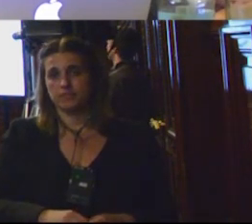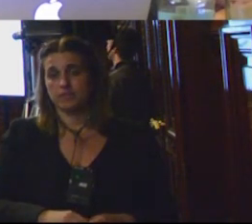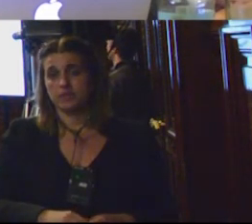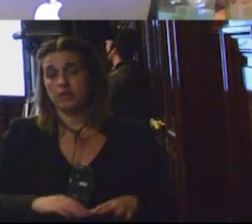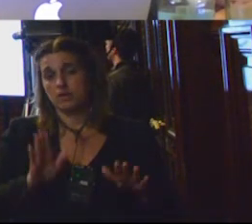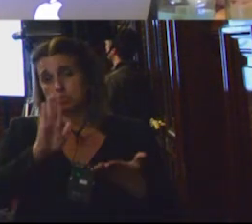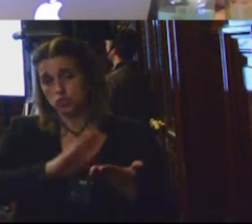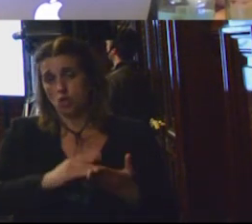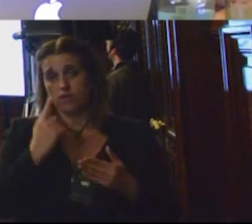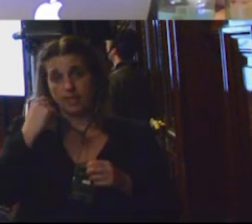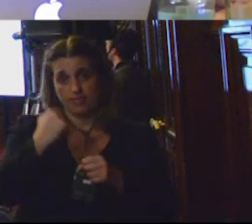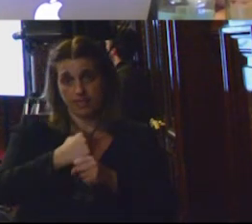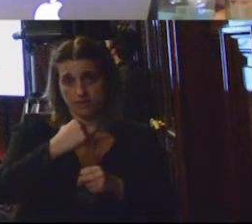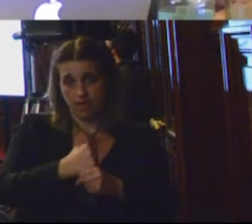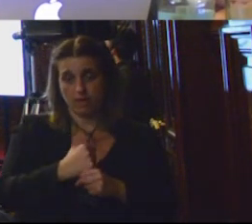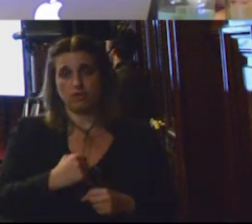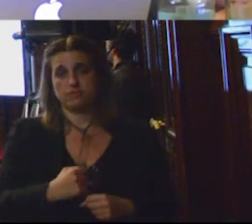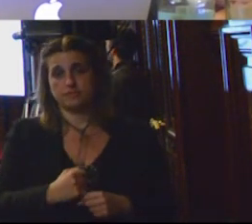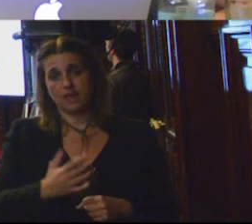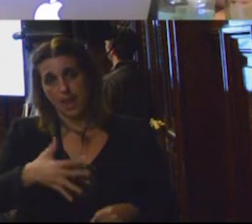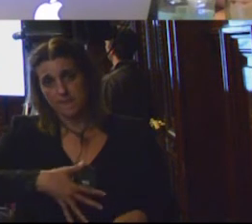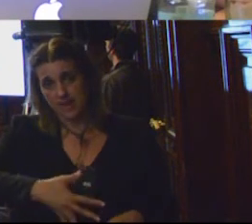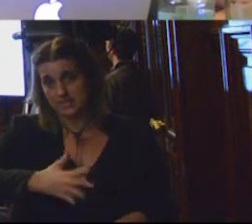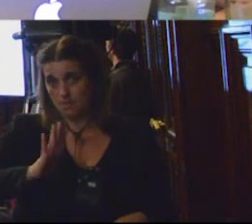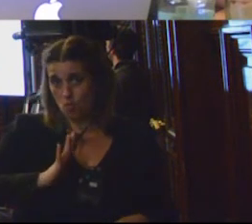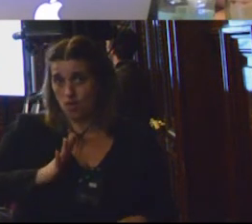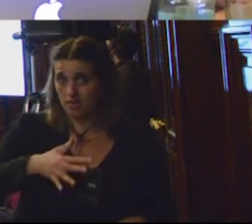Con relación al trabajo de las embarazadas,